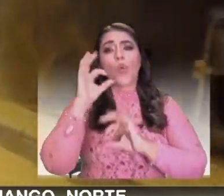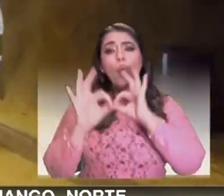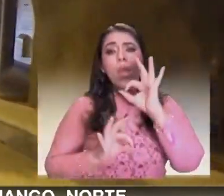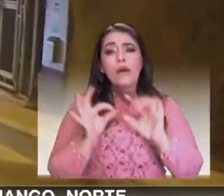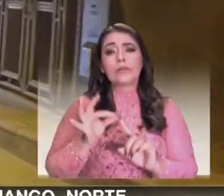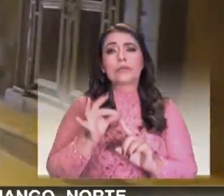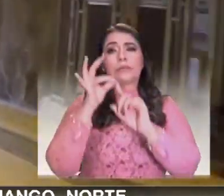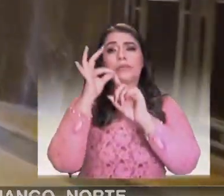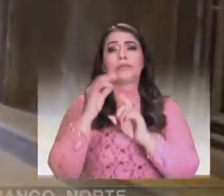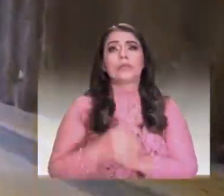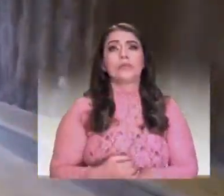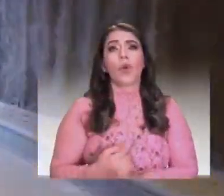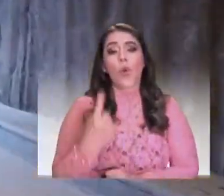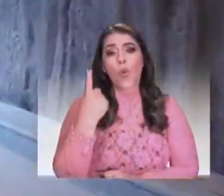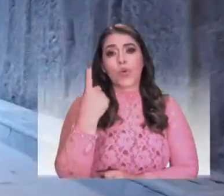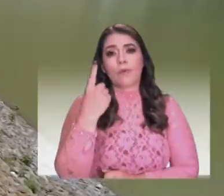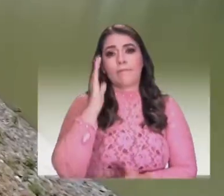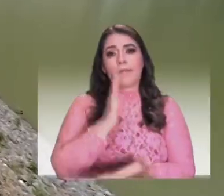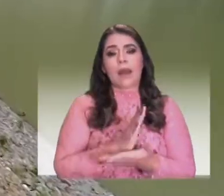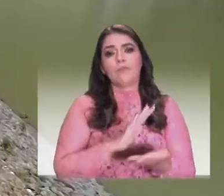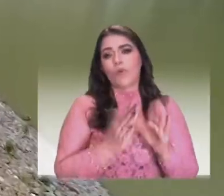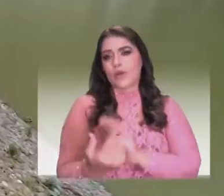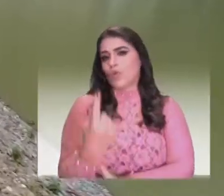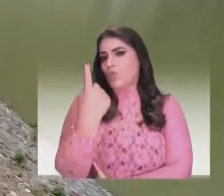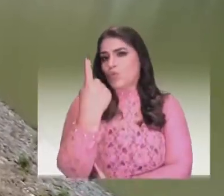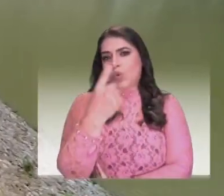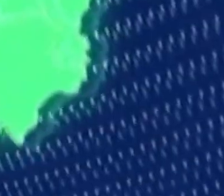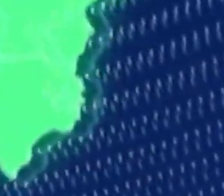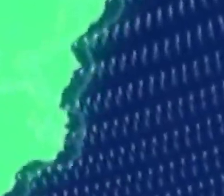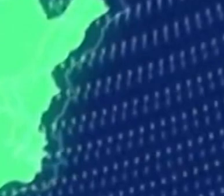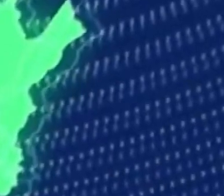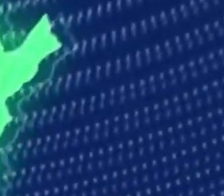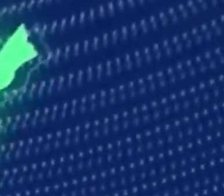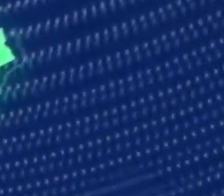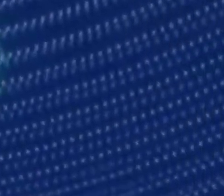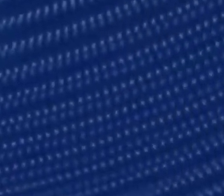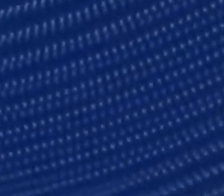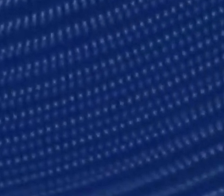única persona del proyecto que ha fallecido a causa del virus